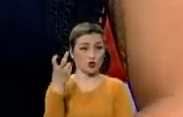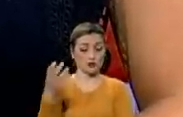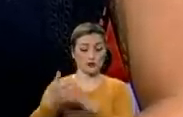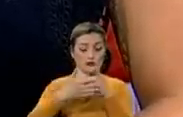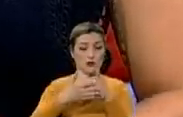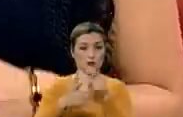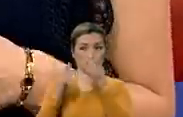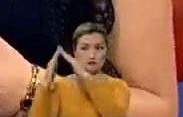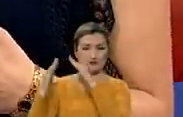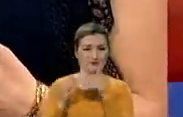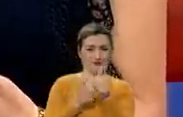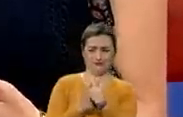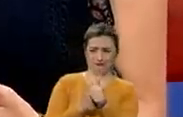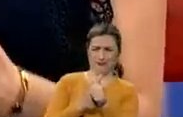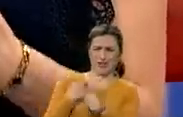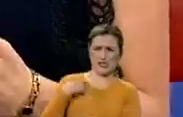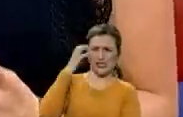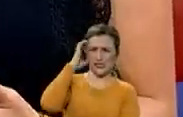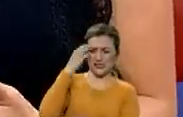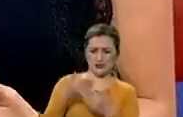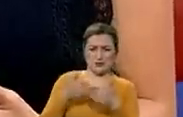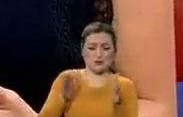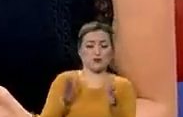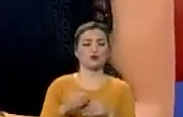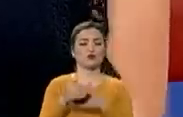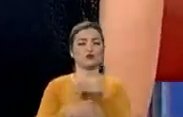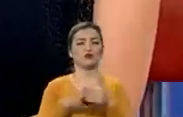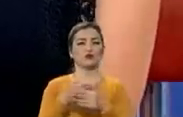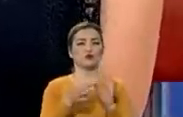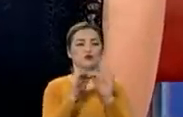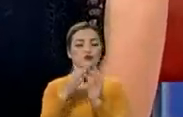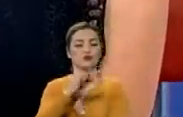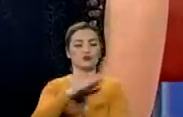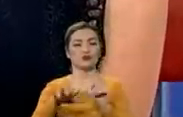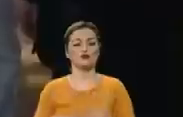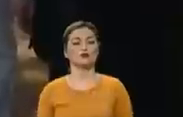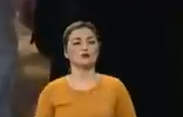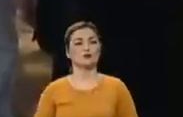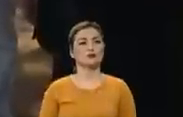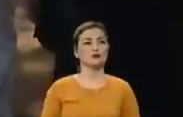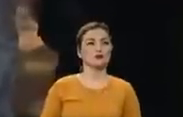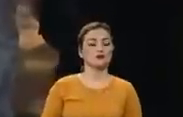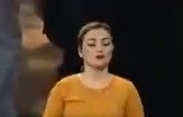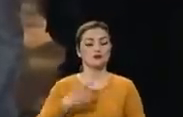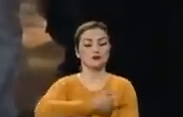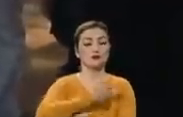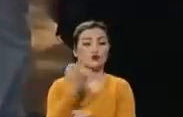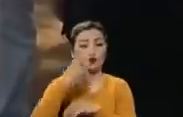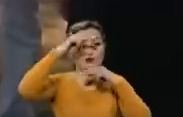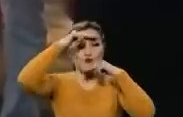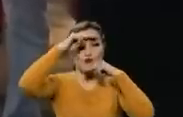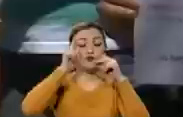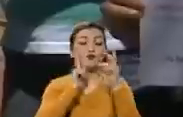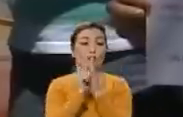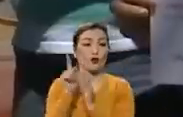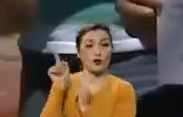preocupación a los vecinos por su próxima reapertura, ya cumplió con un proceso de remediación ambiental. Hace unos días en este noticiero